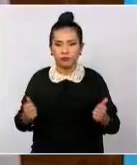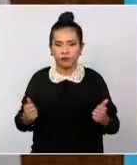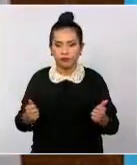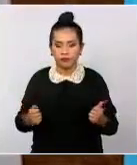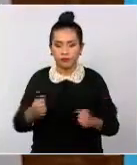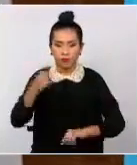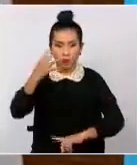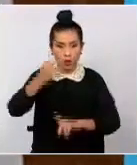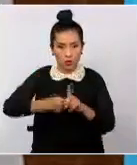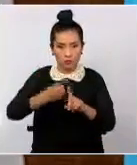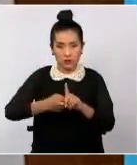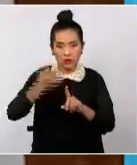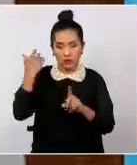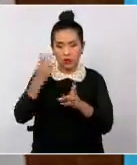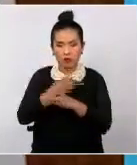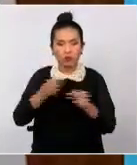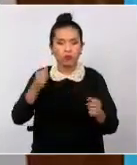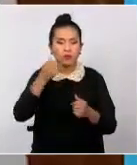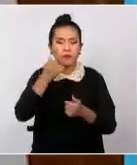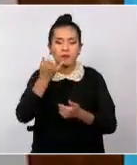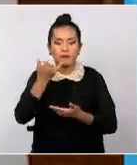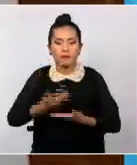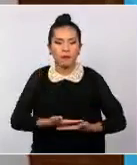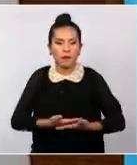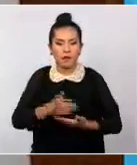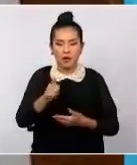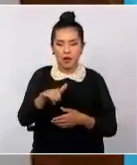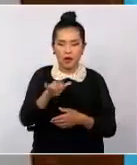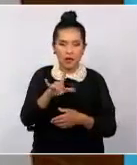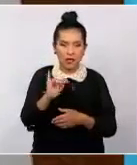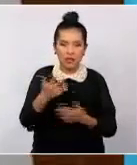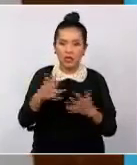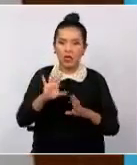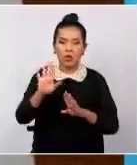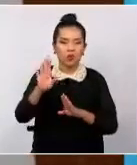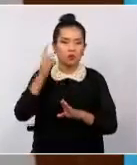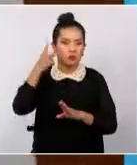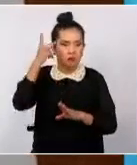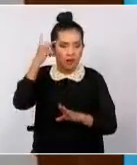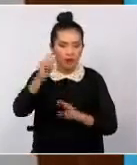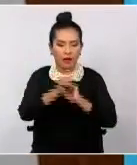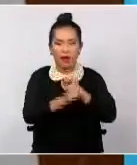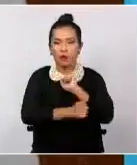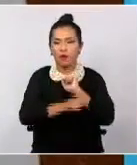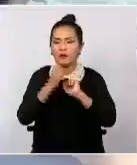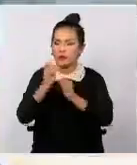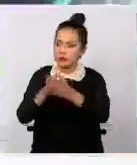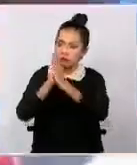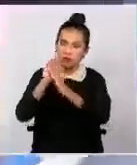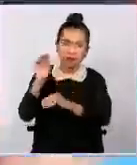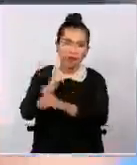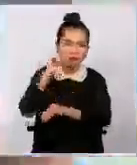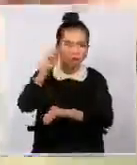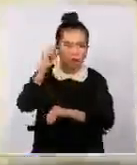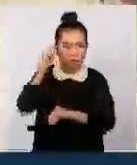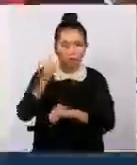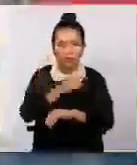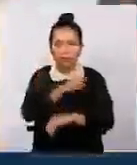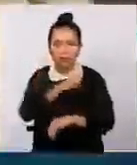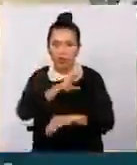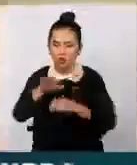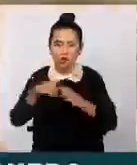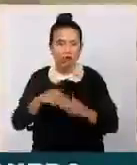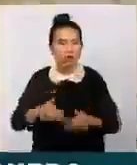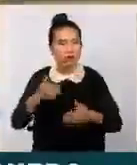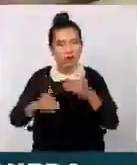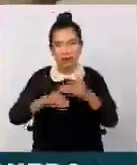A 4 meses de la desaparición de la bebé Dailin, el abogado y los padres de la menor exigen al Ministerio de Gobierno y a la policía priorizar el caso con el fin de dar